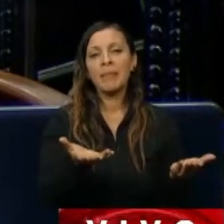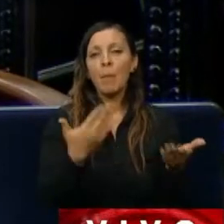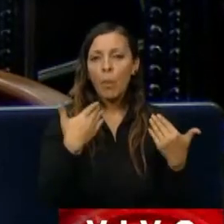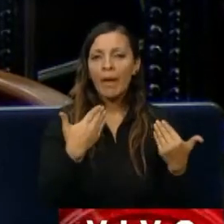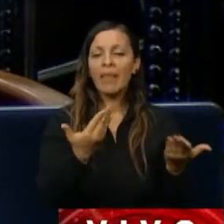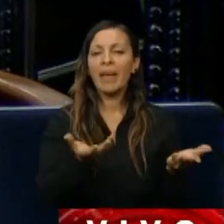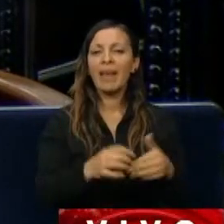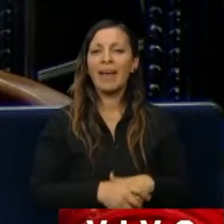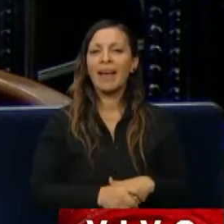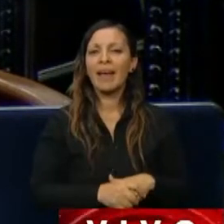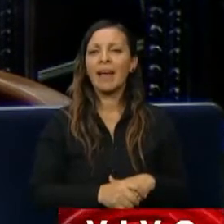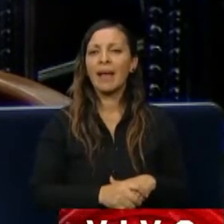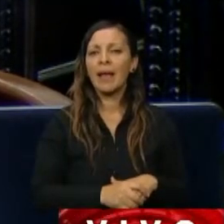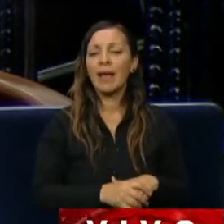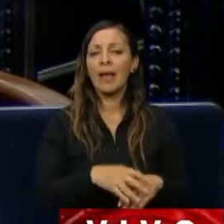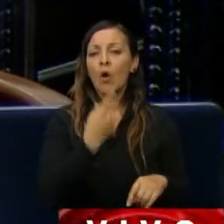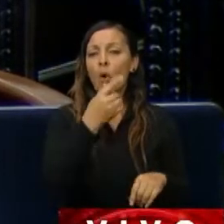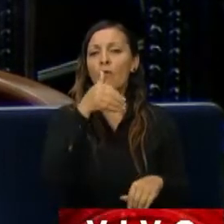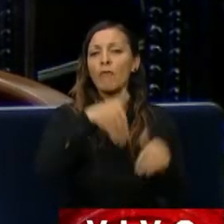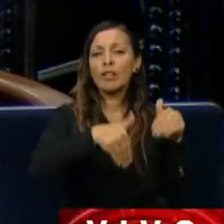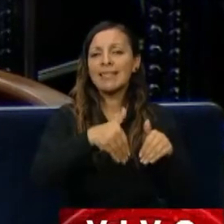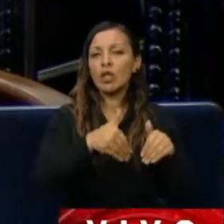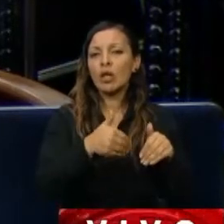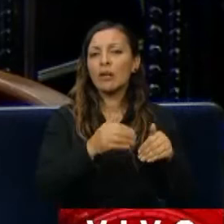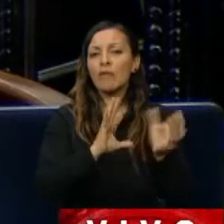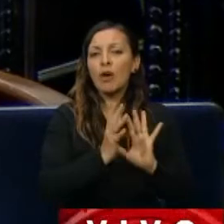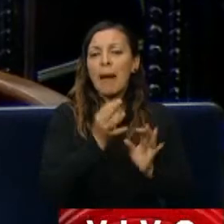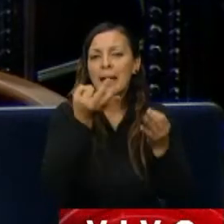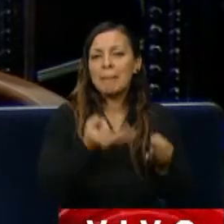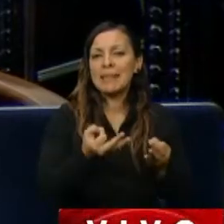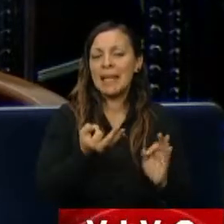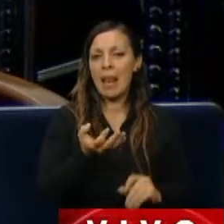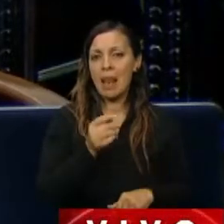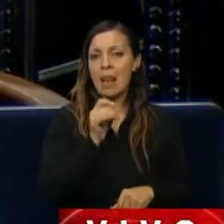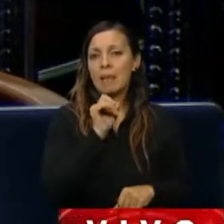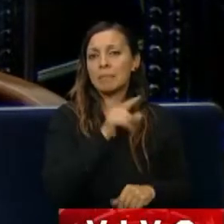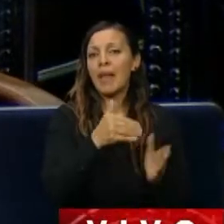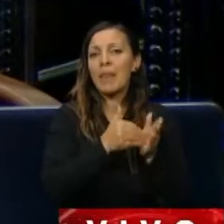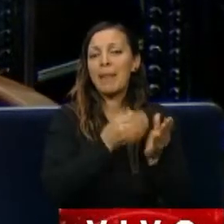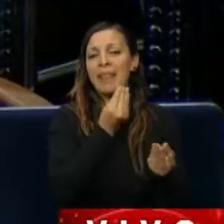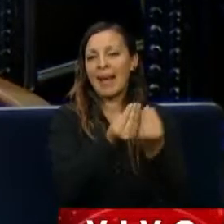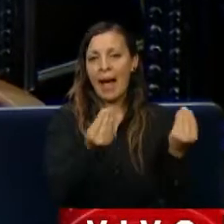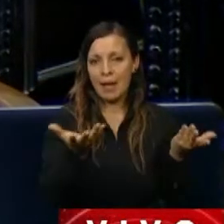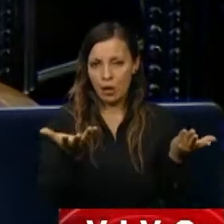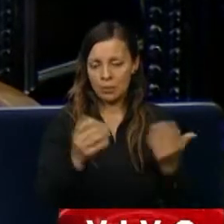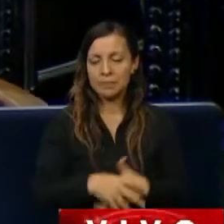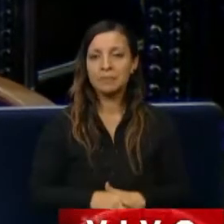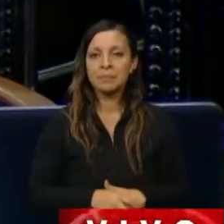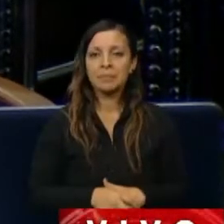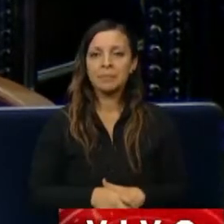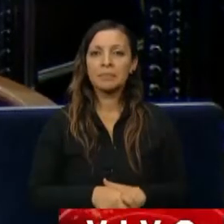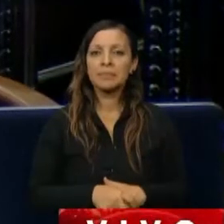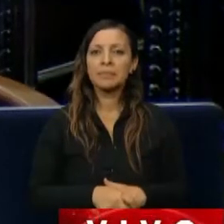realizar un voto de una manera específica para cada uno de los cargos en disputa o para cada uno de los cargos